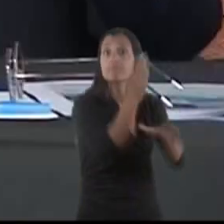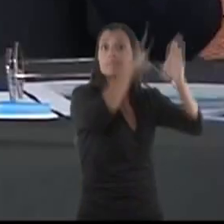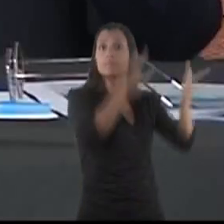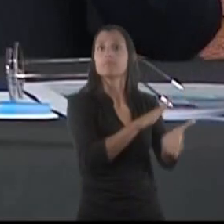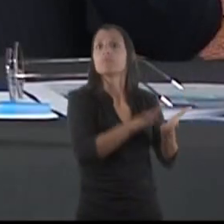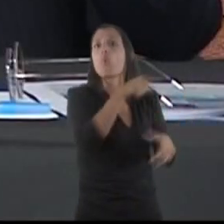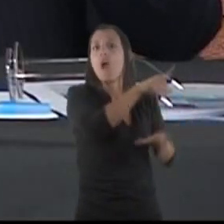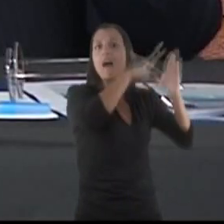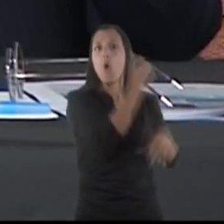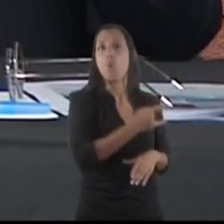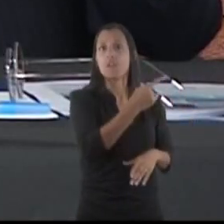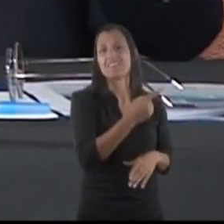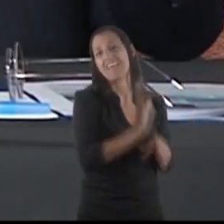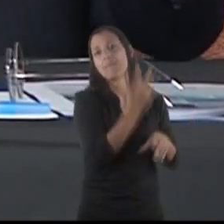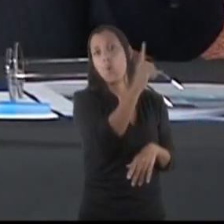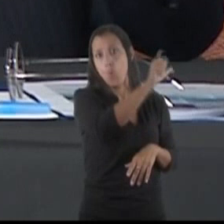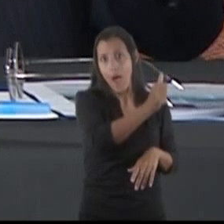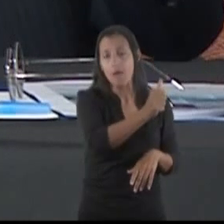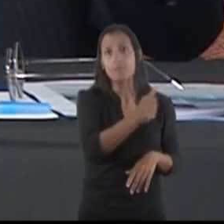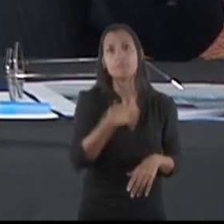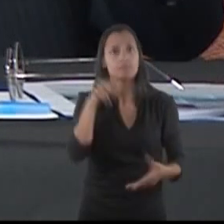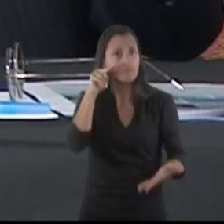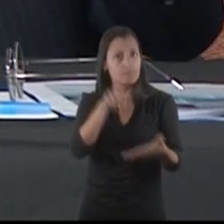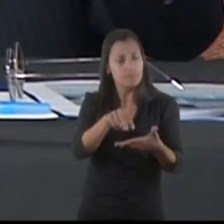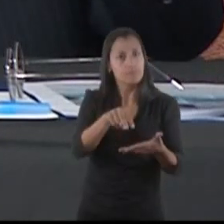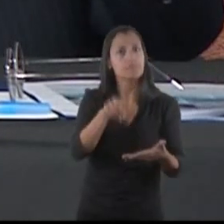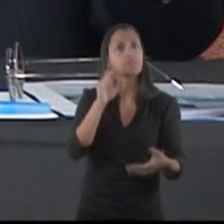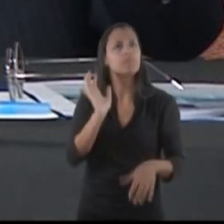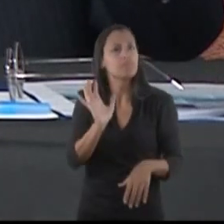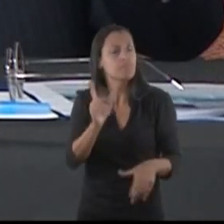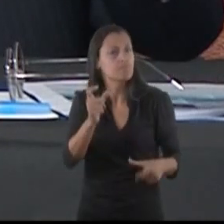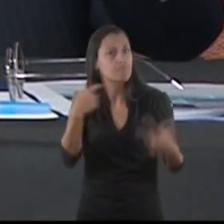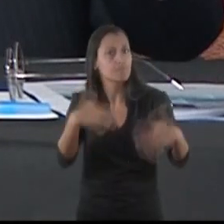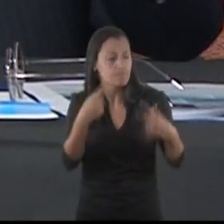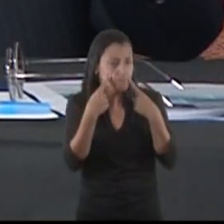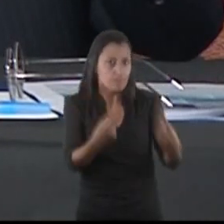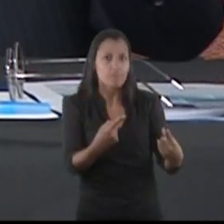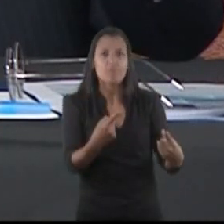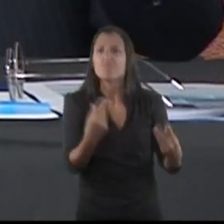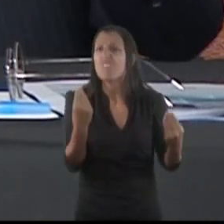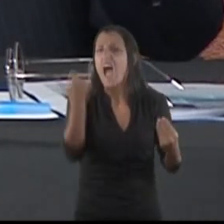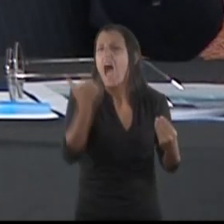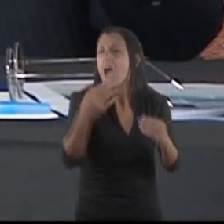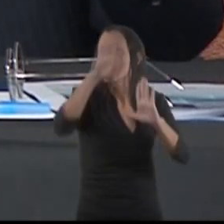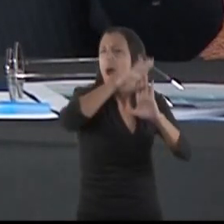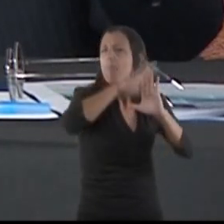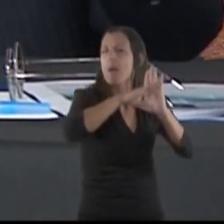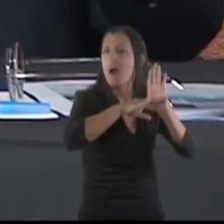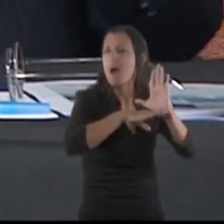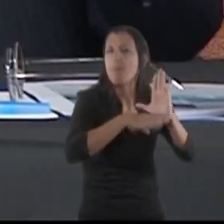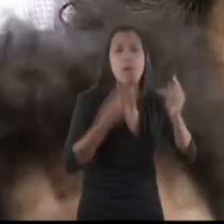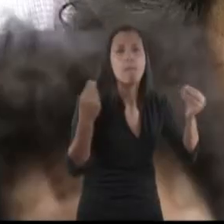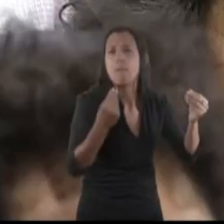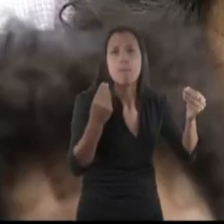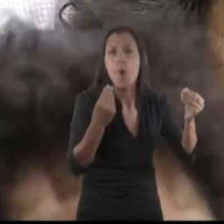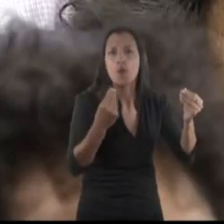Aires. Y lo leí con atención. ¿Y cuáles eran los fundamentos por los